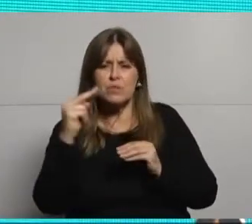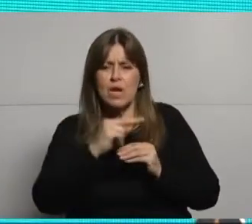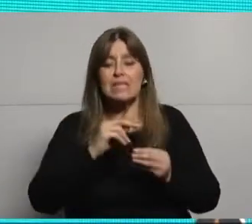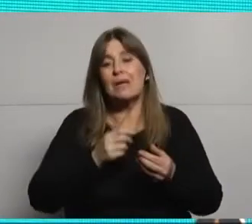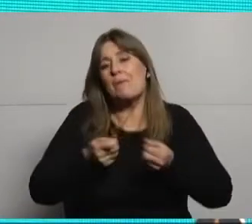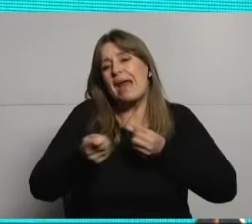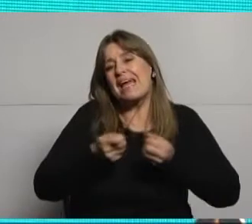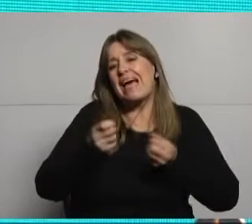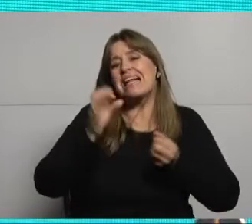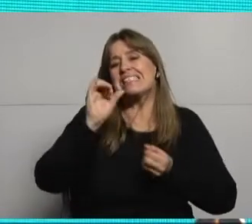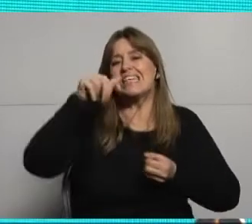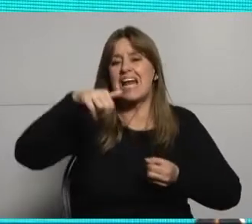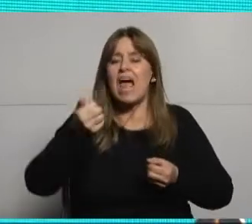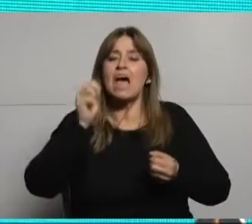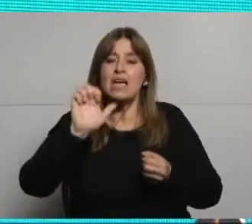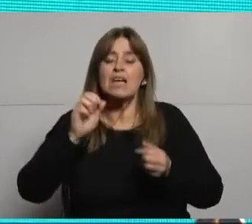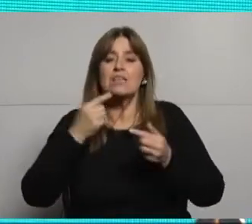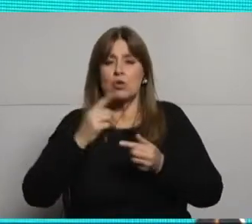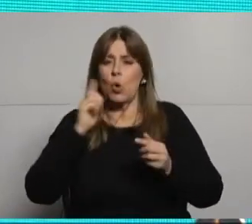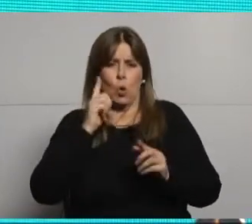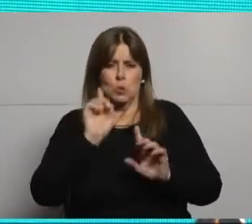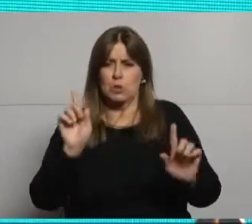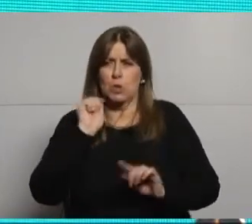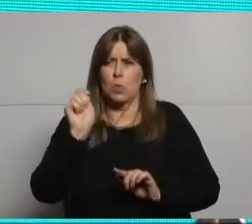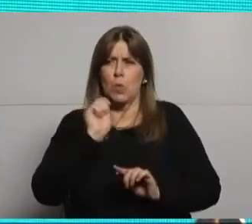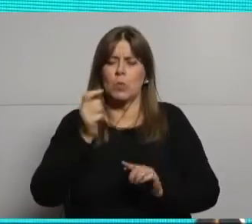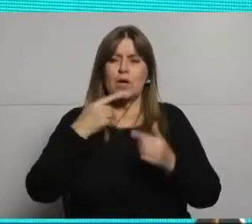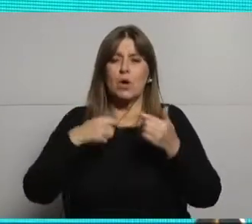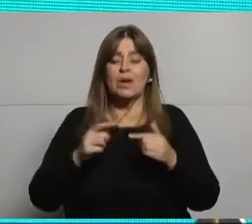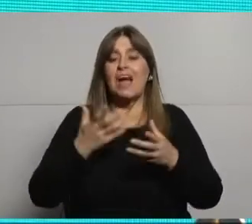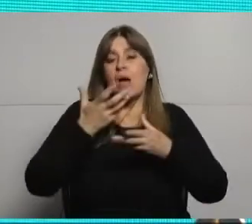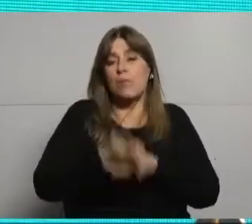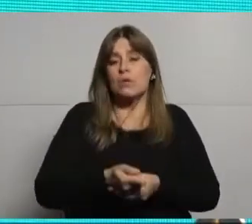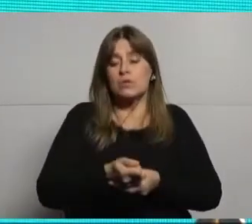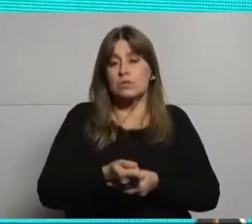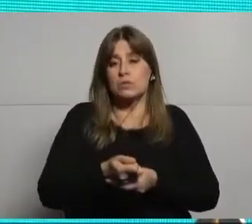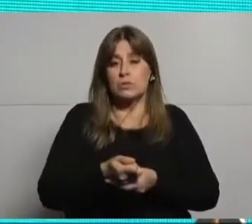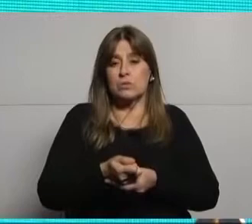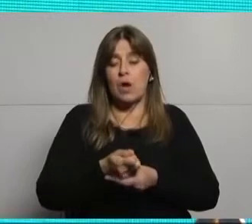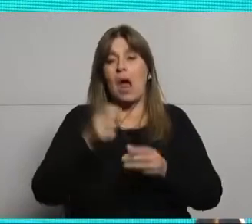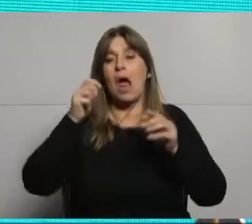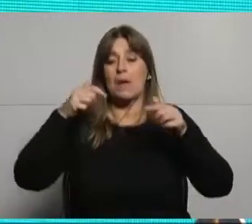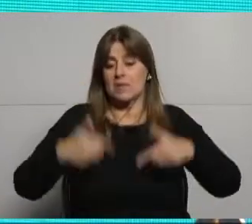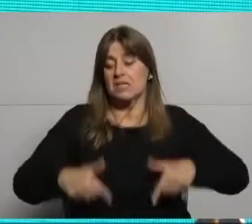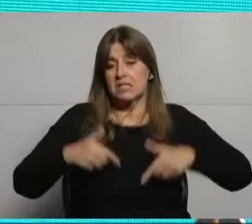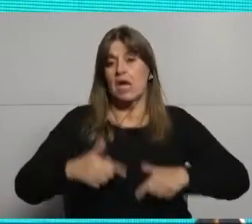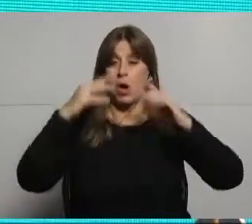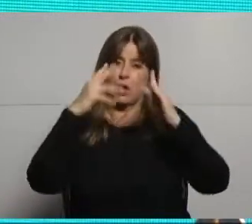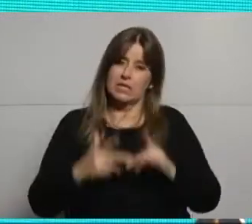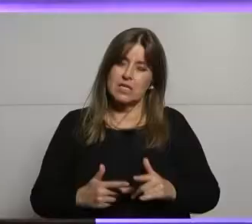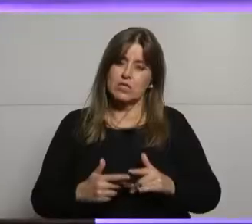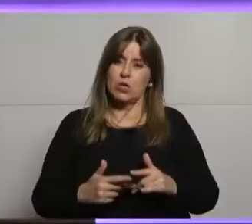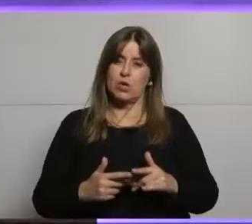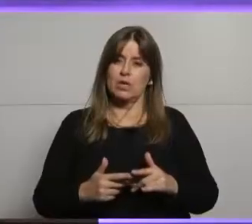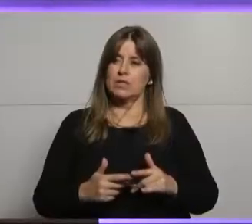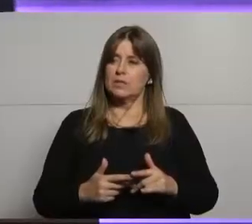maneja el SINAE, que no son de conocimiento público, pero que ayudan, no sé si al ministerio o a las organizaciones. No